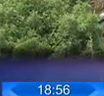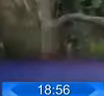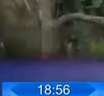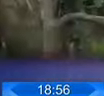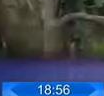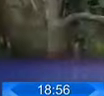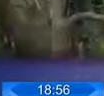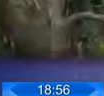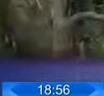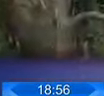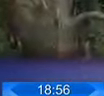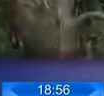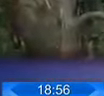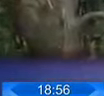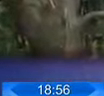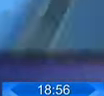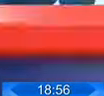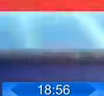para investigaciones.